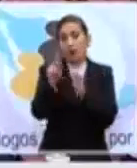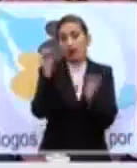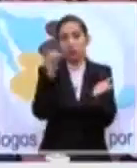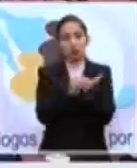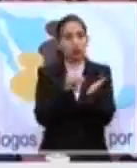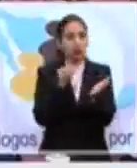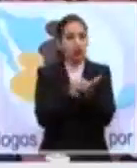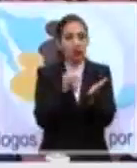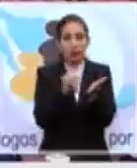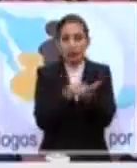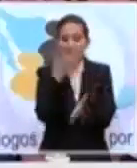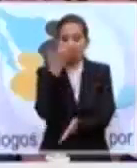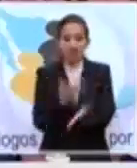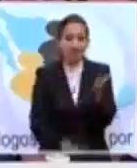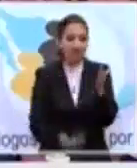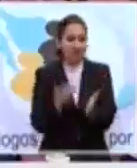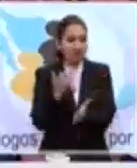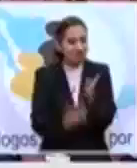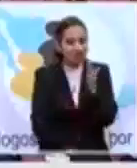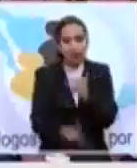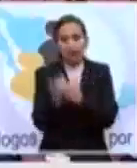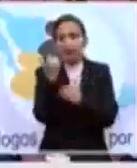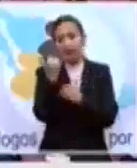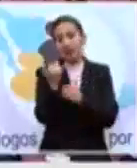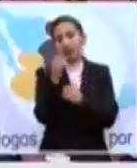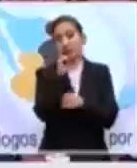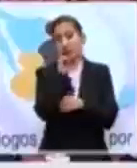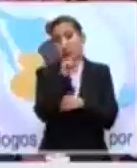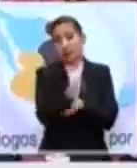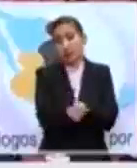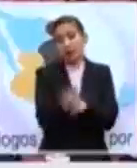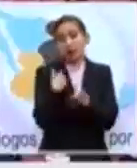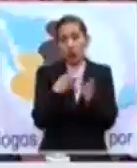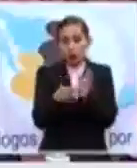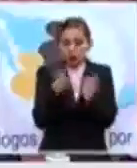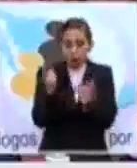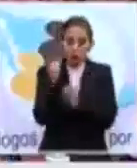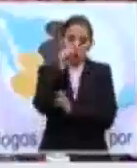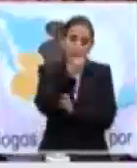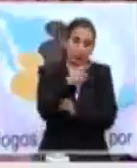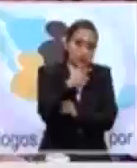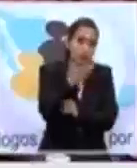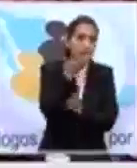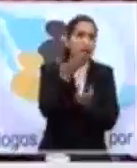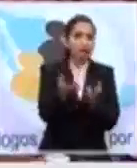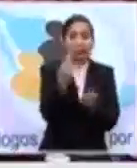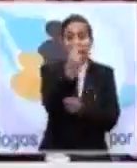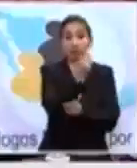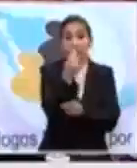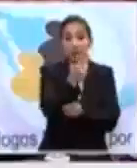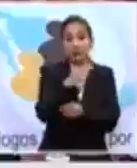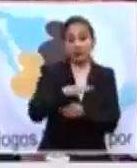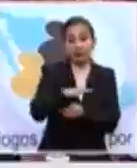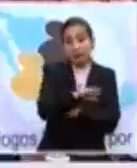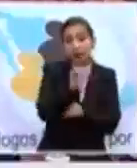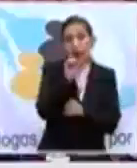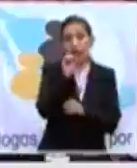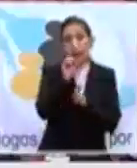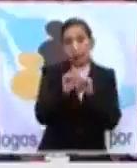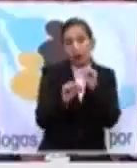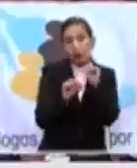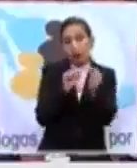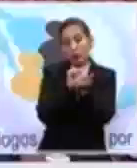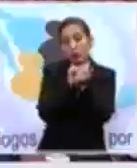todavía no son suficientes, y que además, vuelvo al tema de que será necesario ir dando